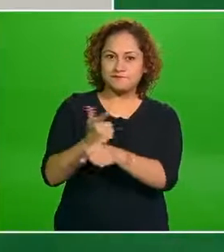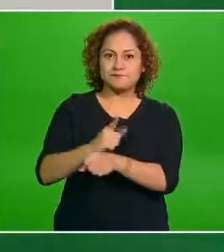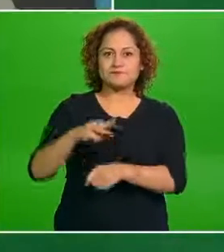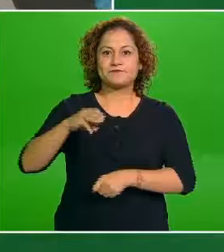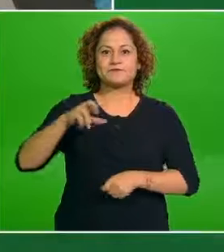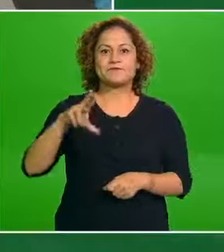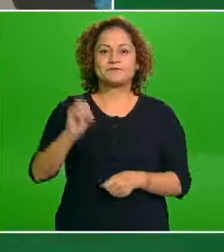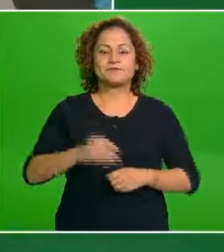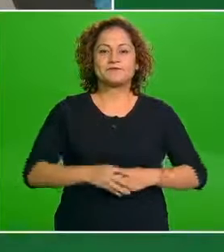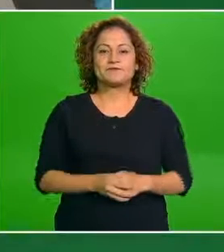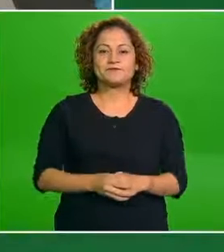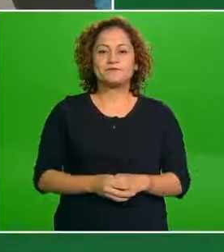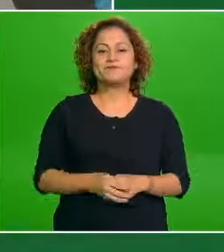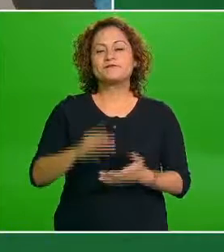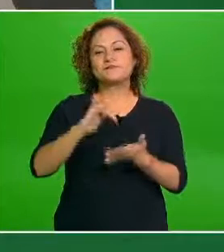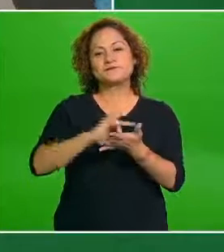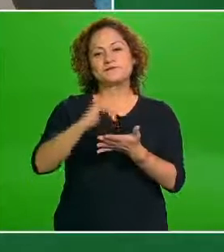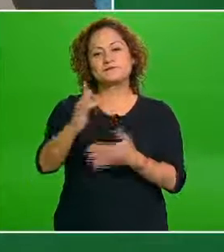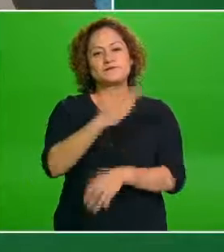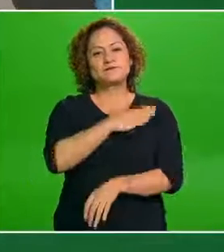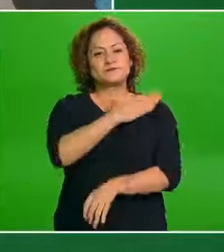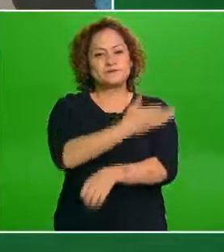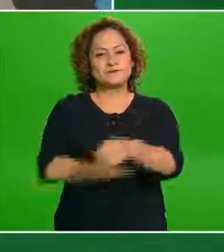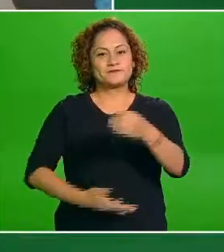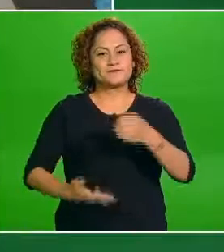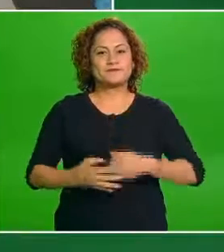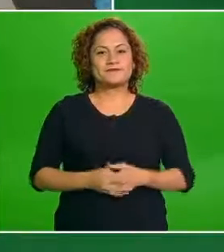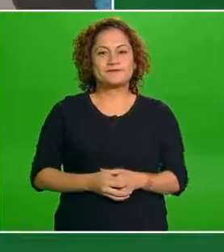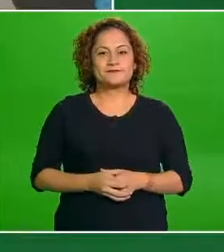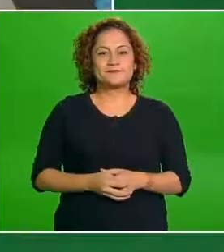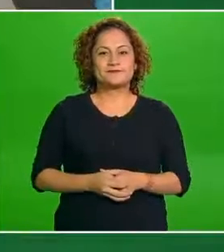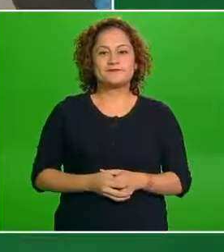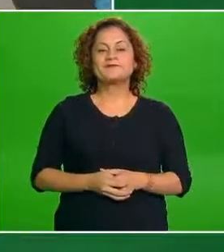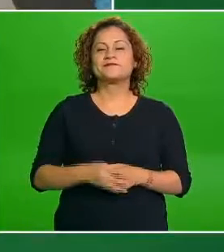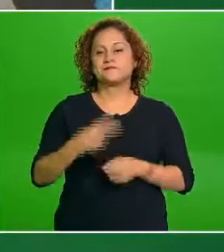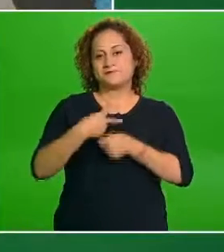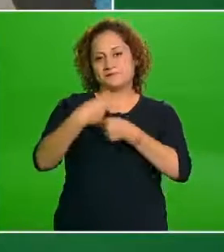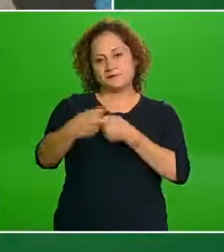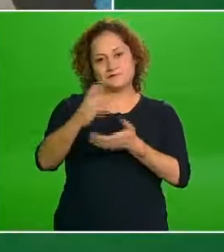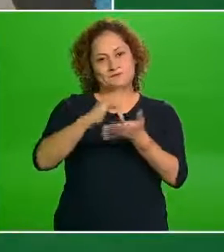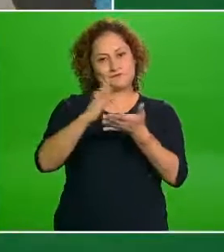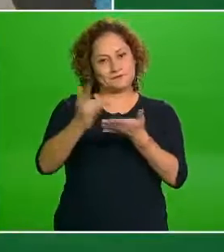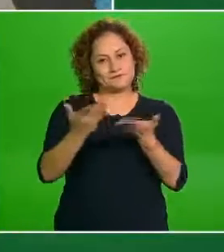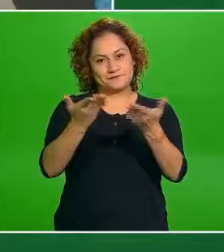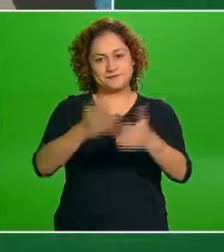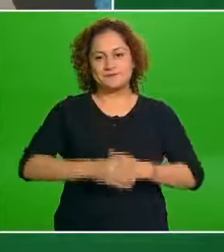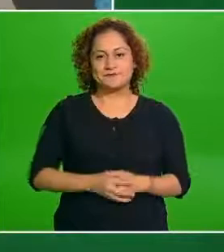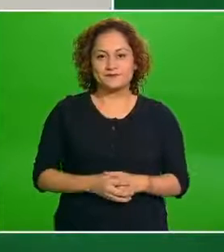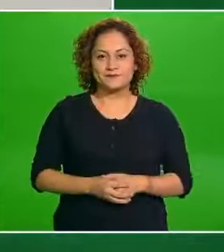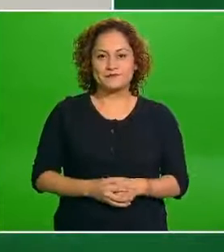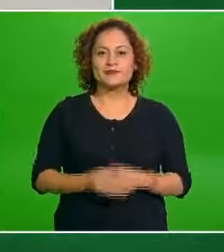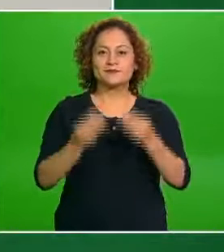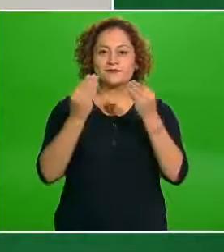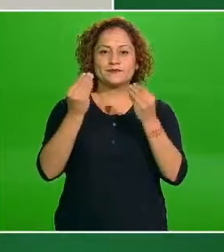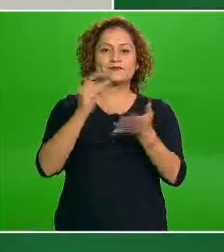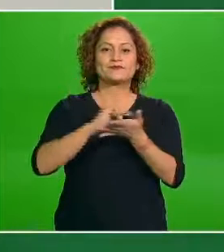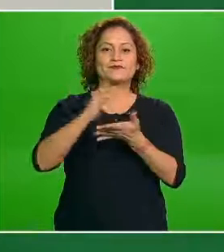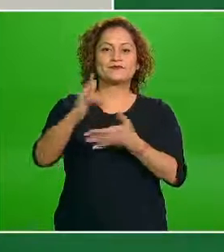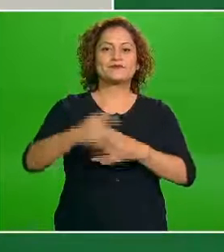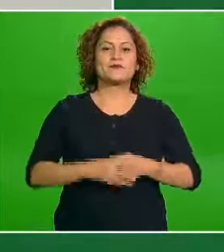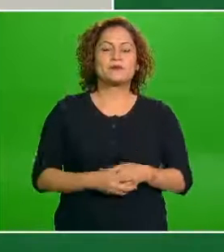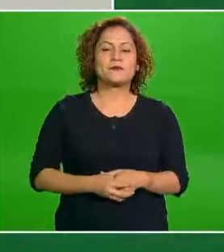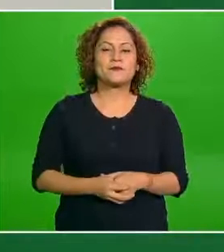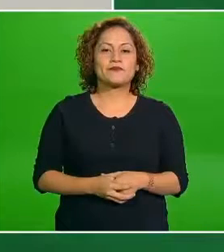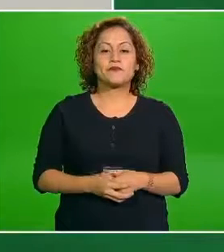Dauzón. Muchas gracias, buena tarde, bienvenido. Muchas gracias por la invitación, a la orden. Muchas gracias. Pues muy